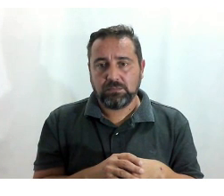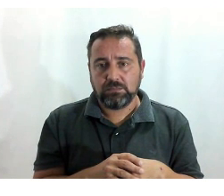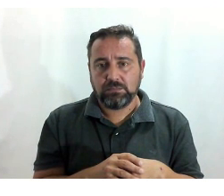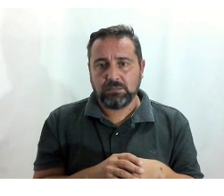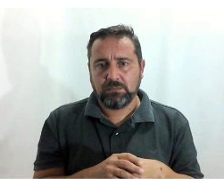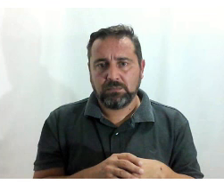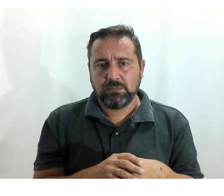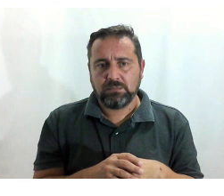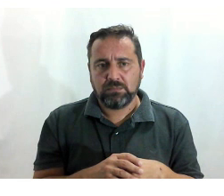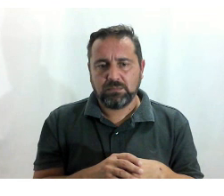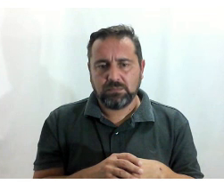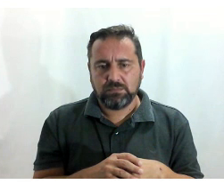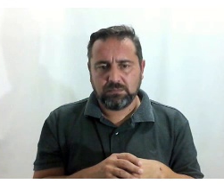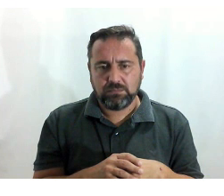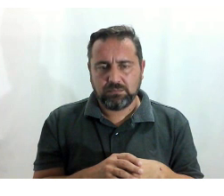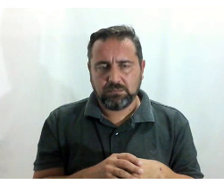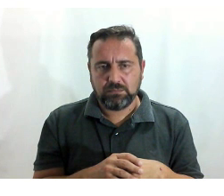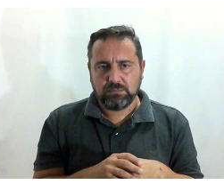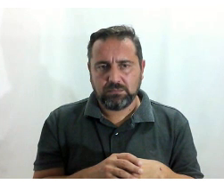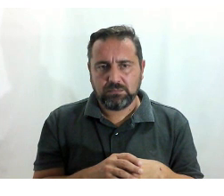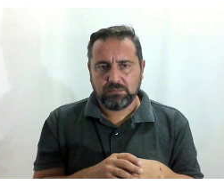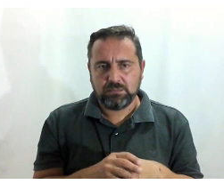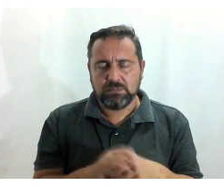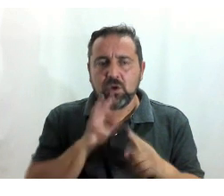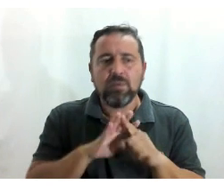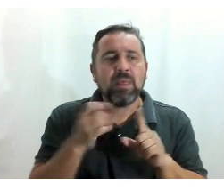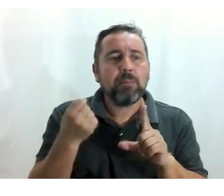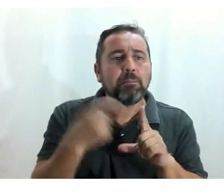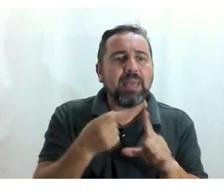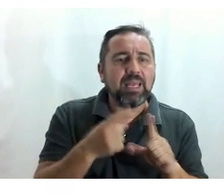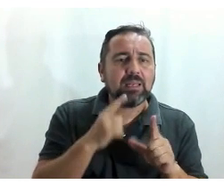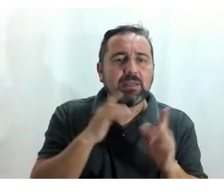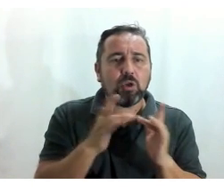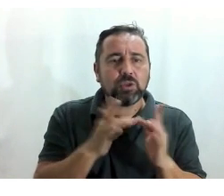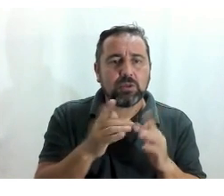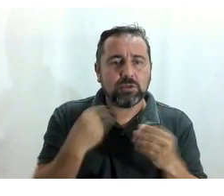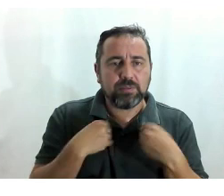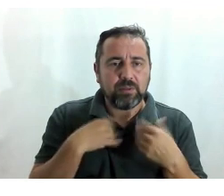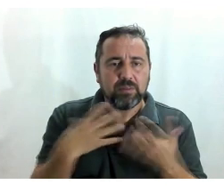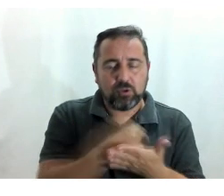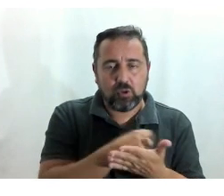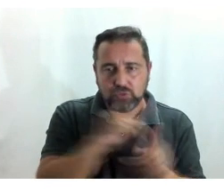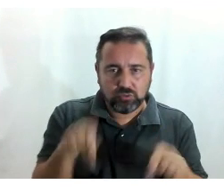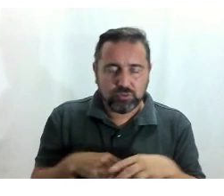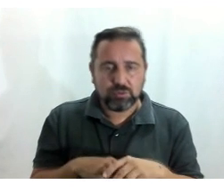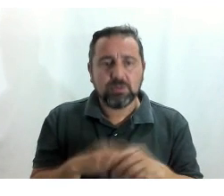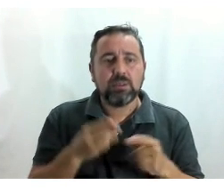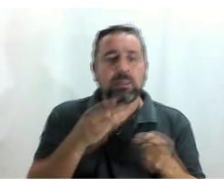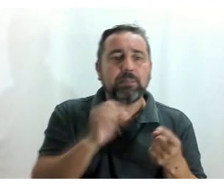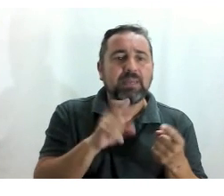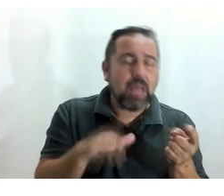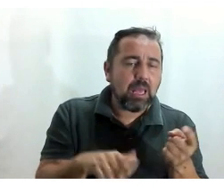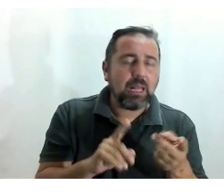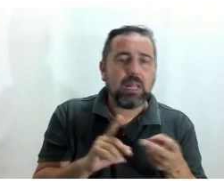Sí, mira, está preguntando Carmen por los mails de contacto desde todos, supongo, de Miguel Ángel,